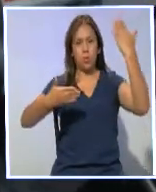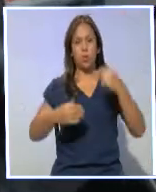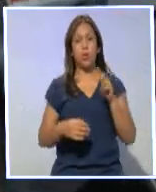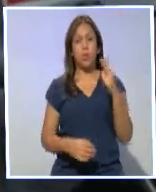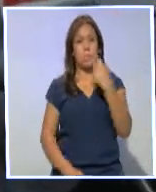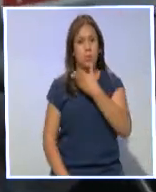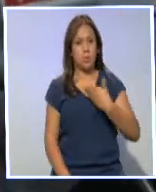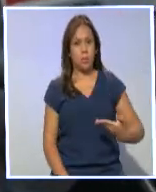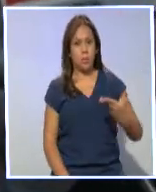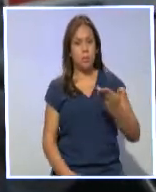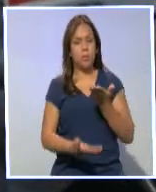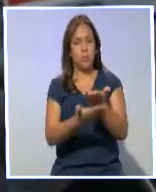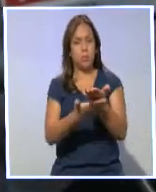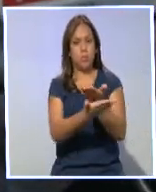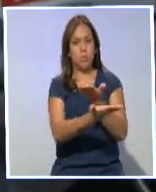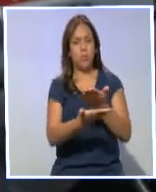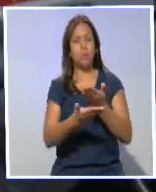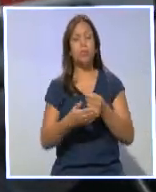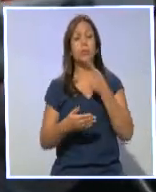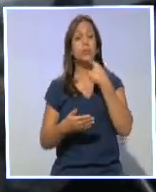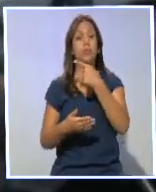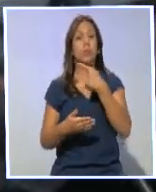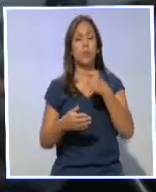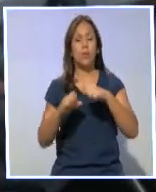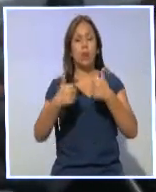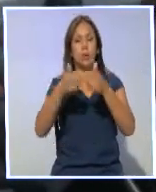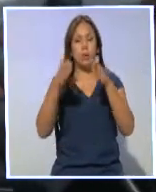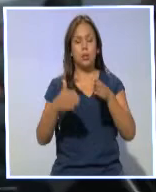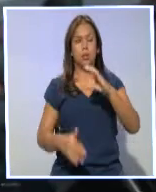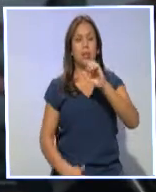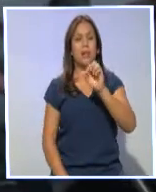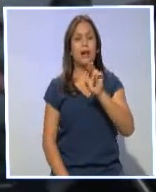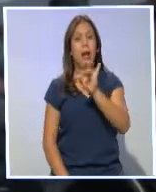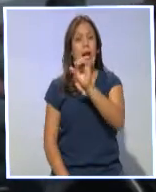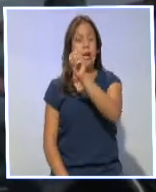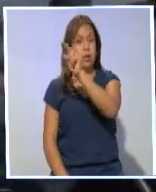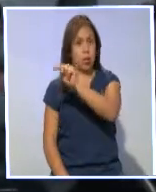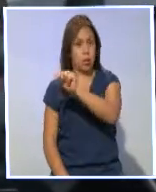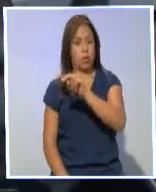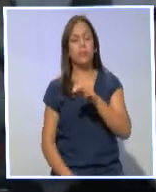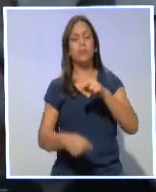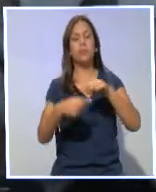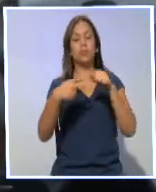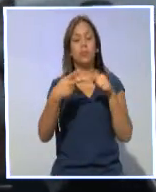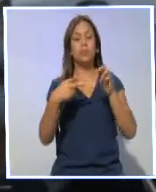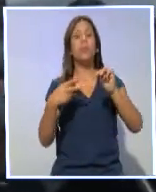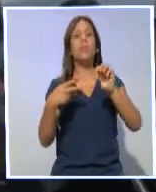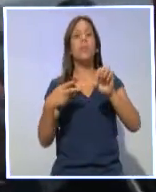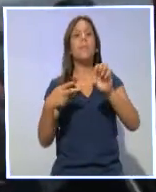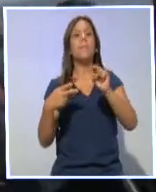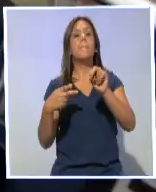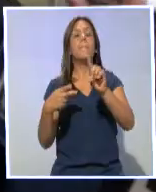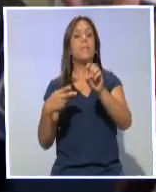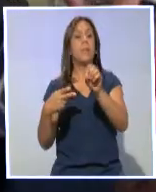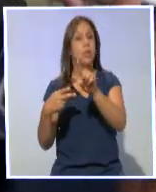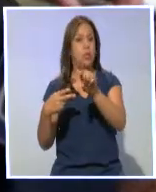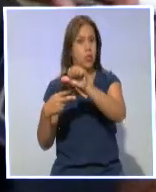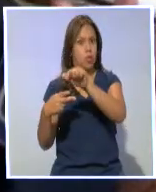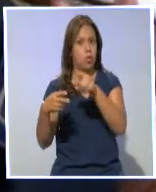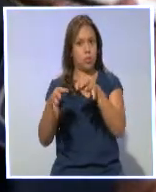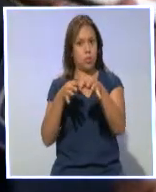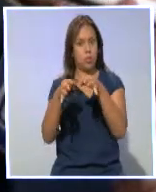mandatario de iniciativa de la oposición, la legisladora María José Carrión y el asambleísta Daniel Mendoza expusieron sus posturas. Más